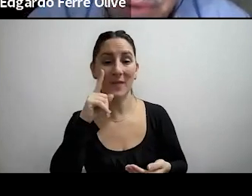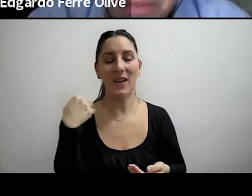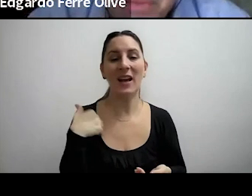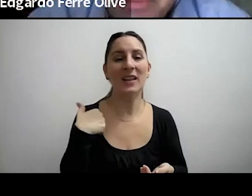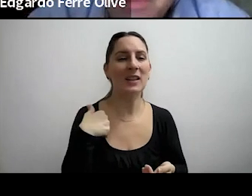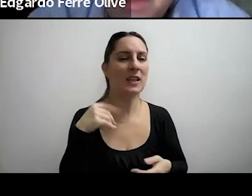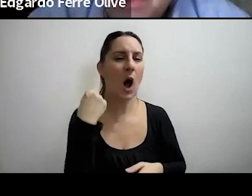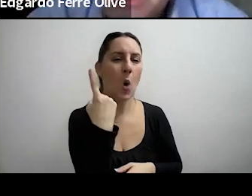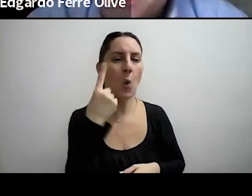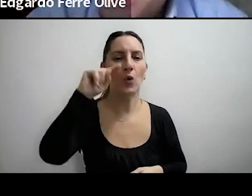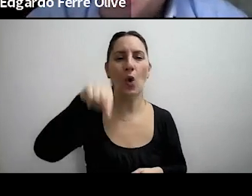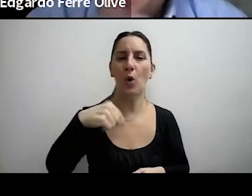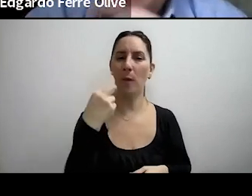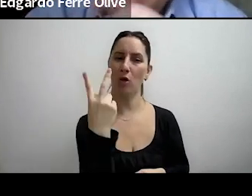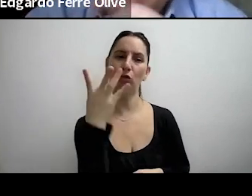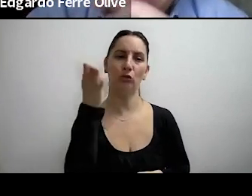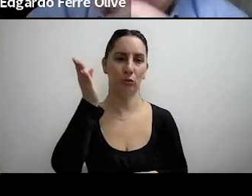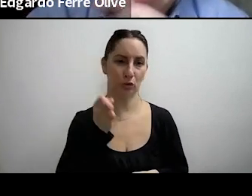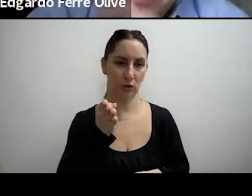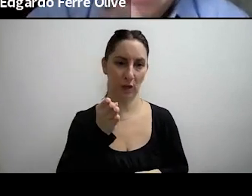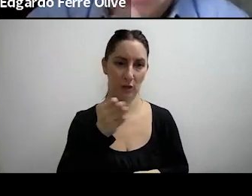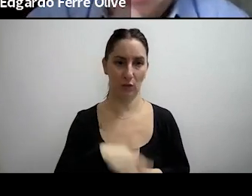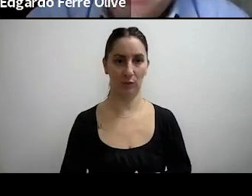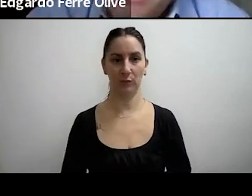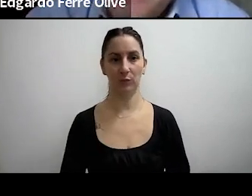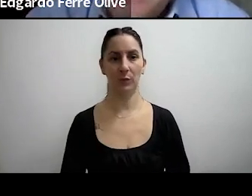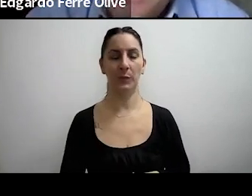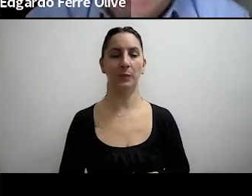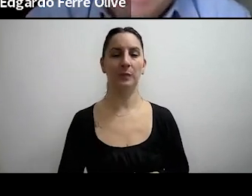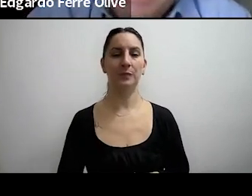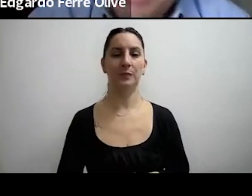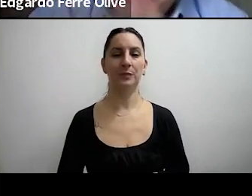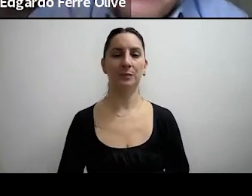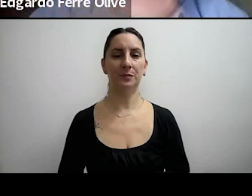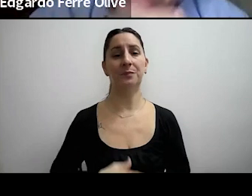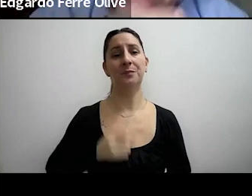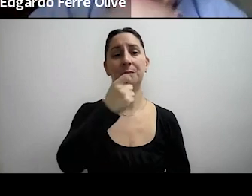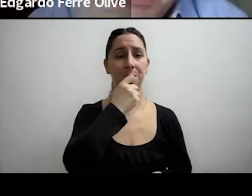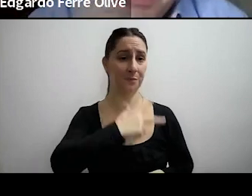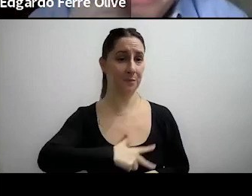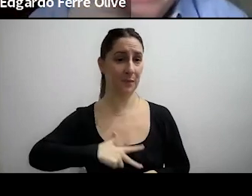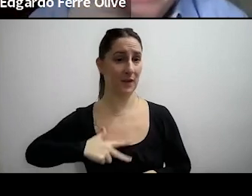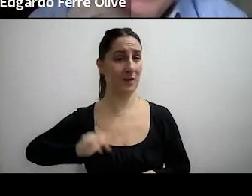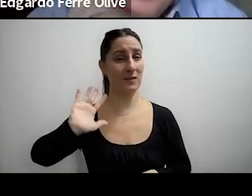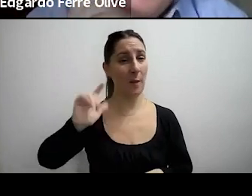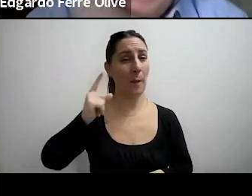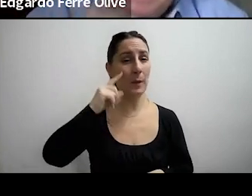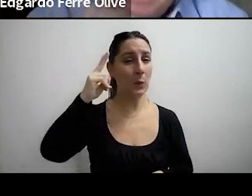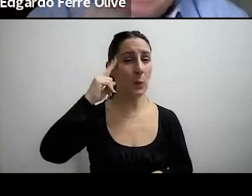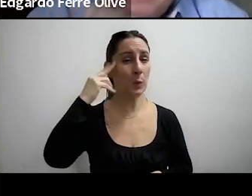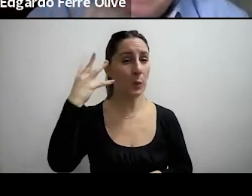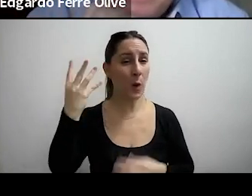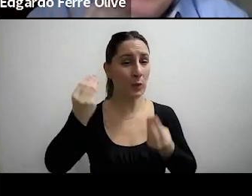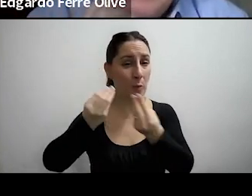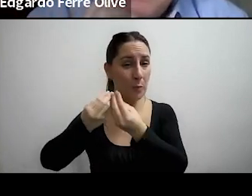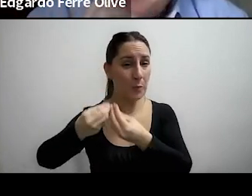el 1,2% de importancia, pero fíjense, Dinamarca, por ejemplo, que ya estaba en el año 94, ¿no? Dinamarca